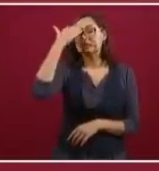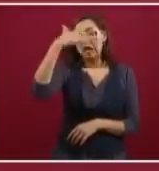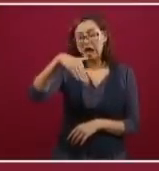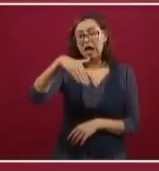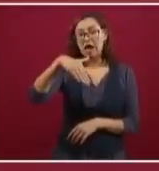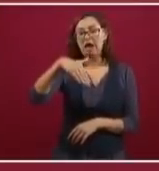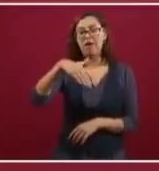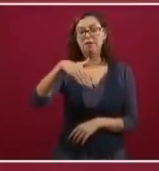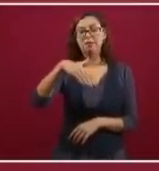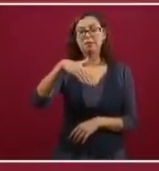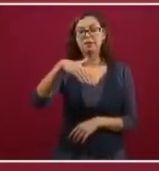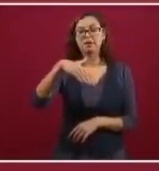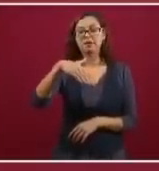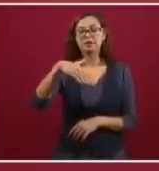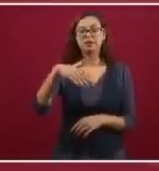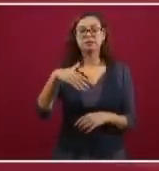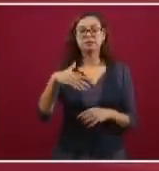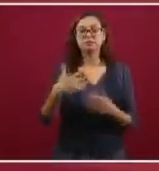el potencial